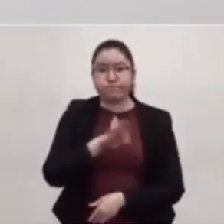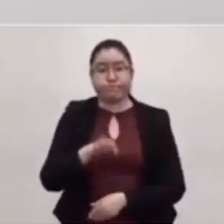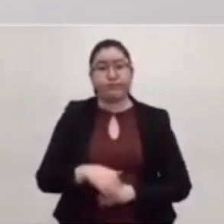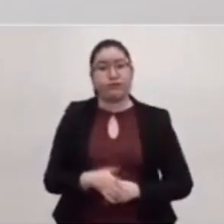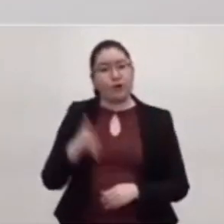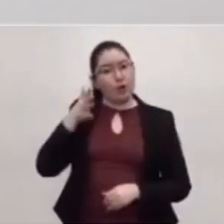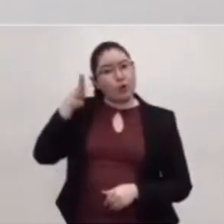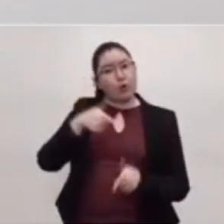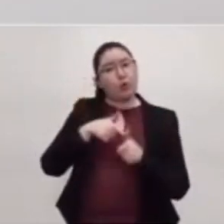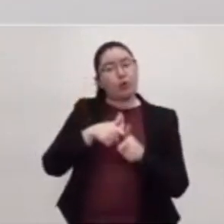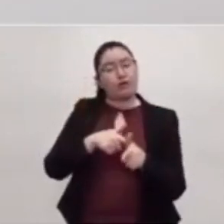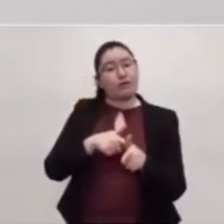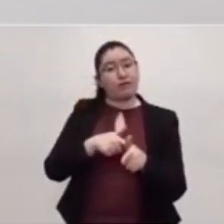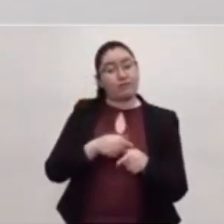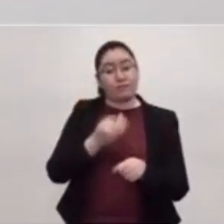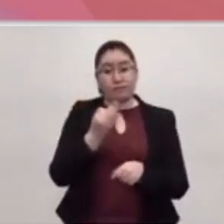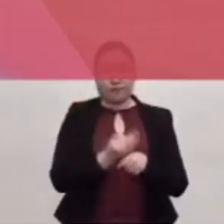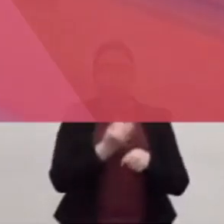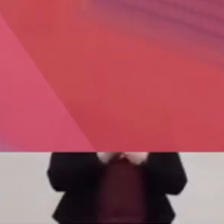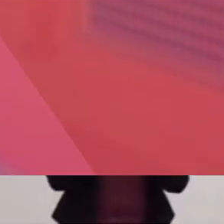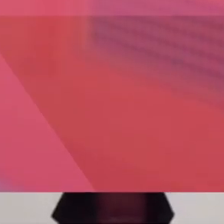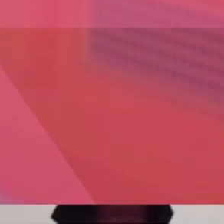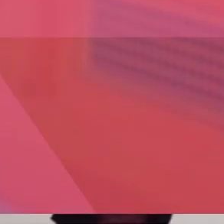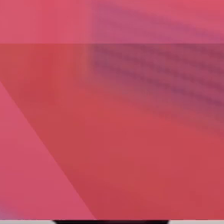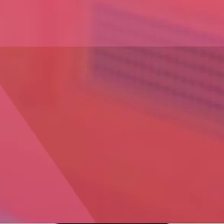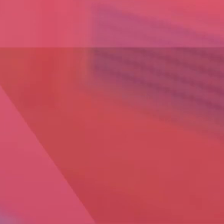línea 1, se está planteando